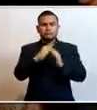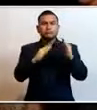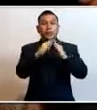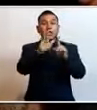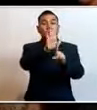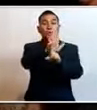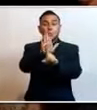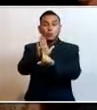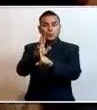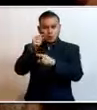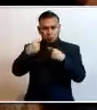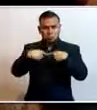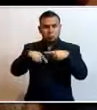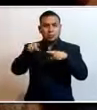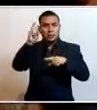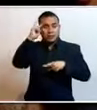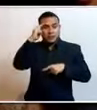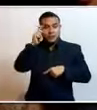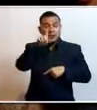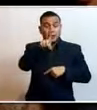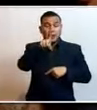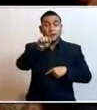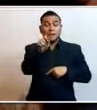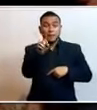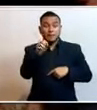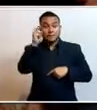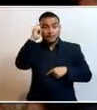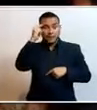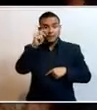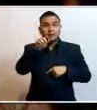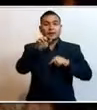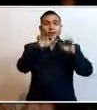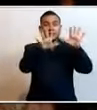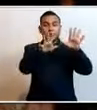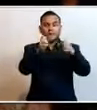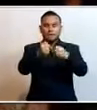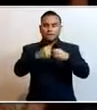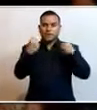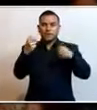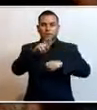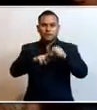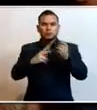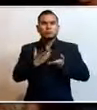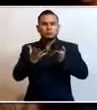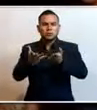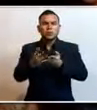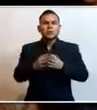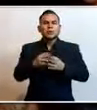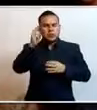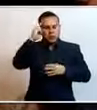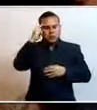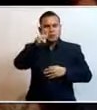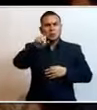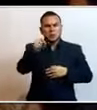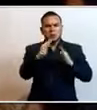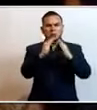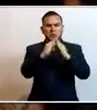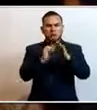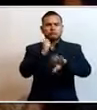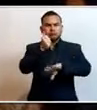que al ser 1000 viviendas son $10,000,000. Y si son 2000, pues serán